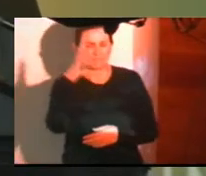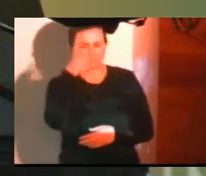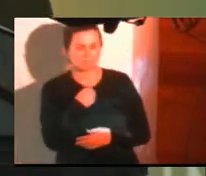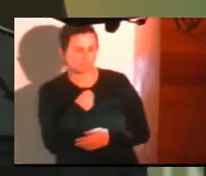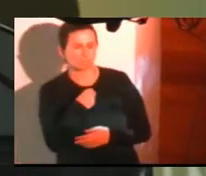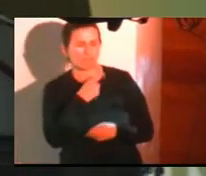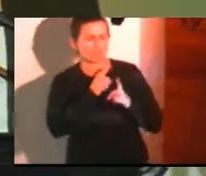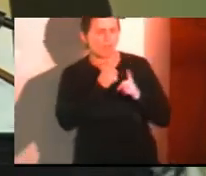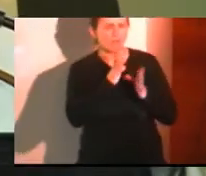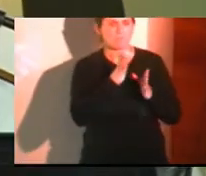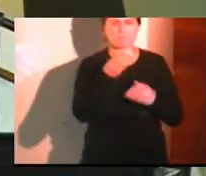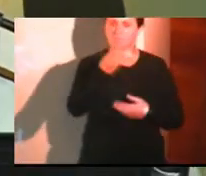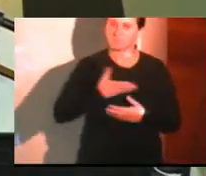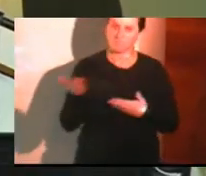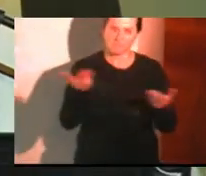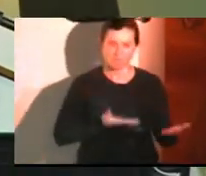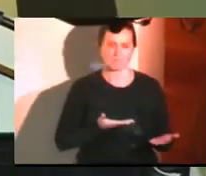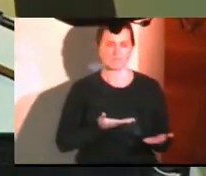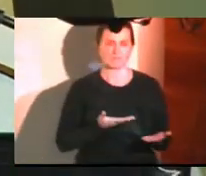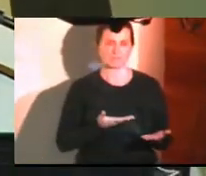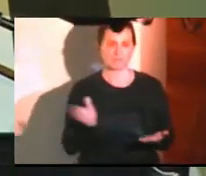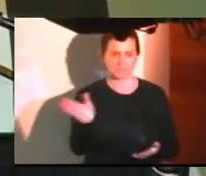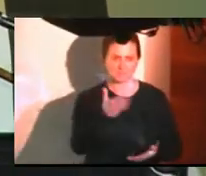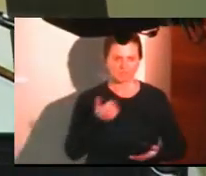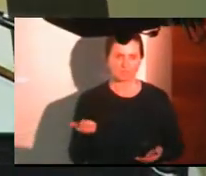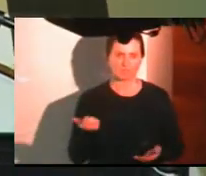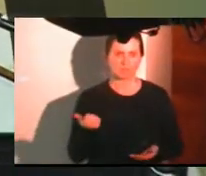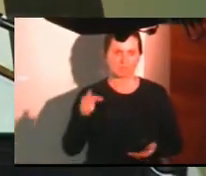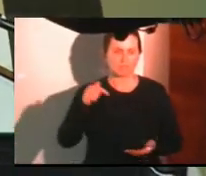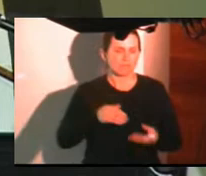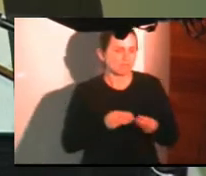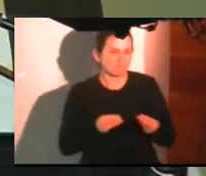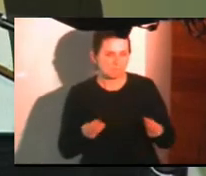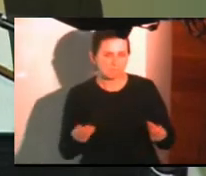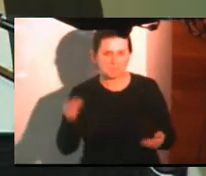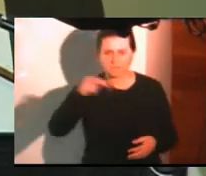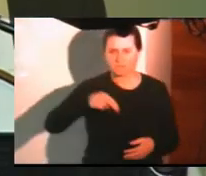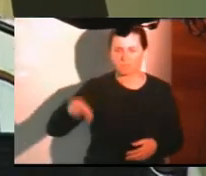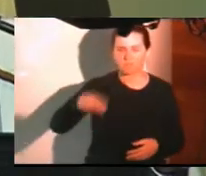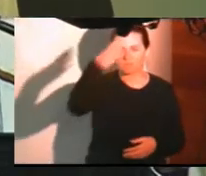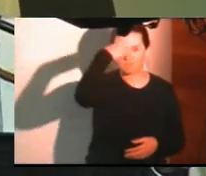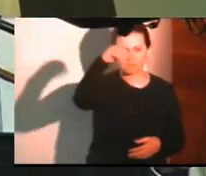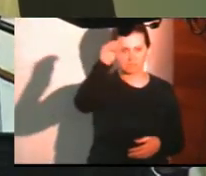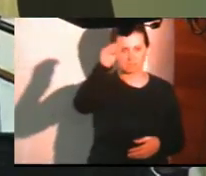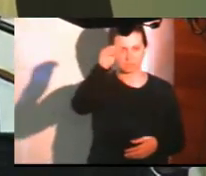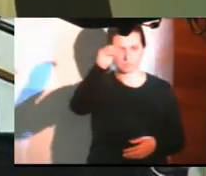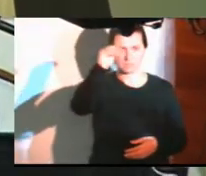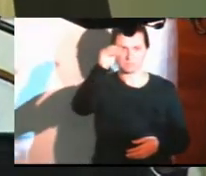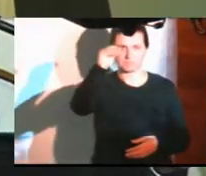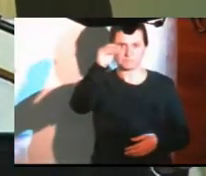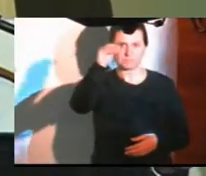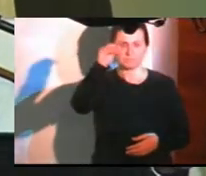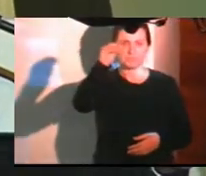olvidar. Bienvenido a esta bendita tierra neuquina y de Villa Langostura.